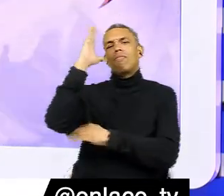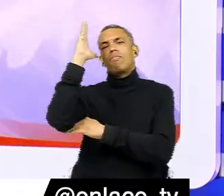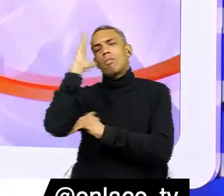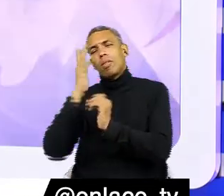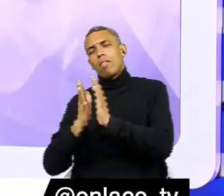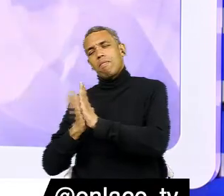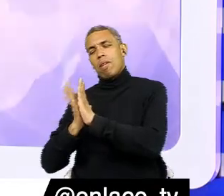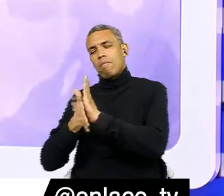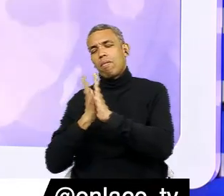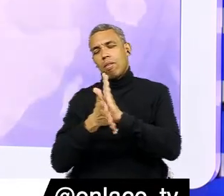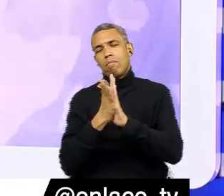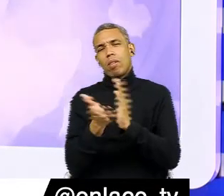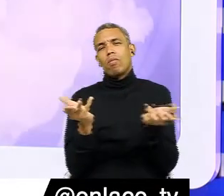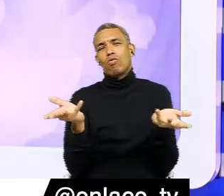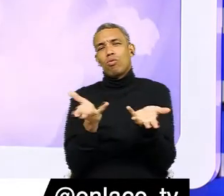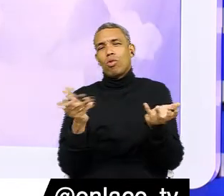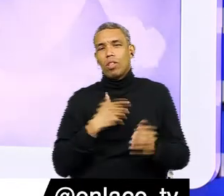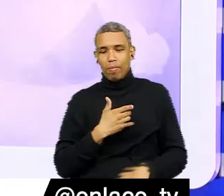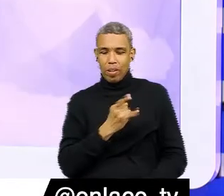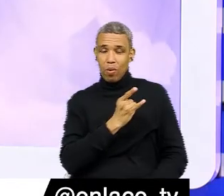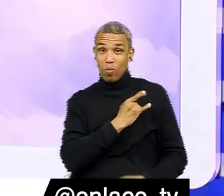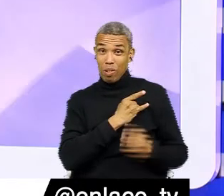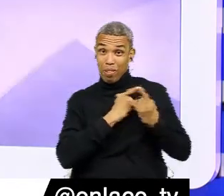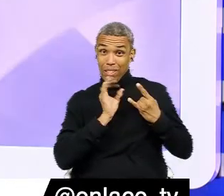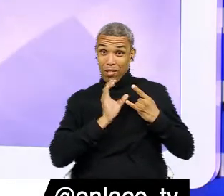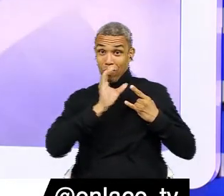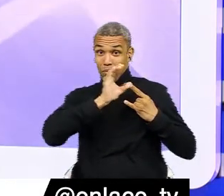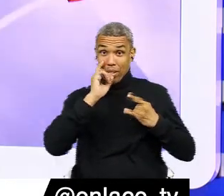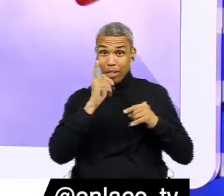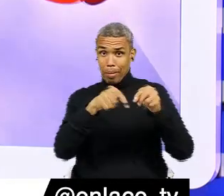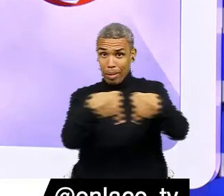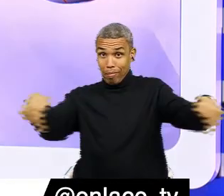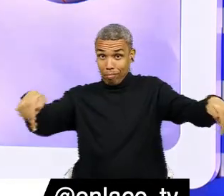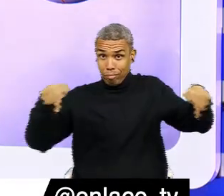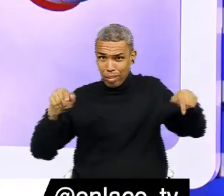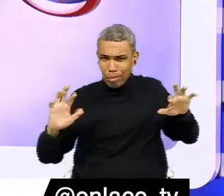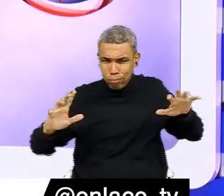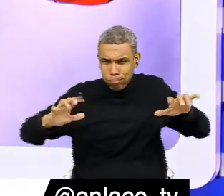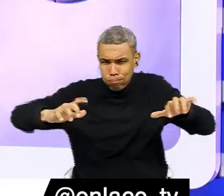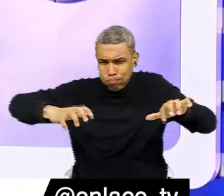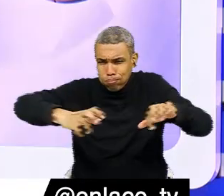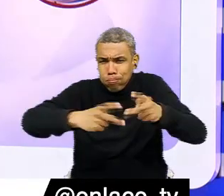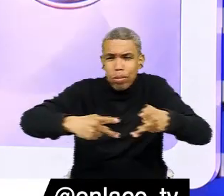desarrolla en las instalaciones de la Universidad Cooperativa de Colombia. Hola Luz Mary, saludo a esta hora de la tarde.